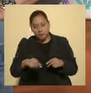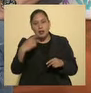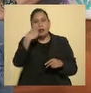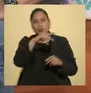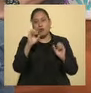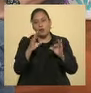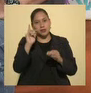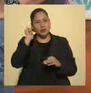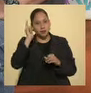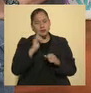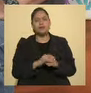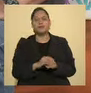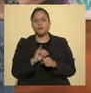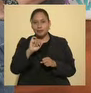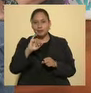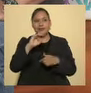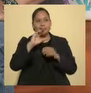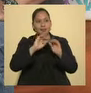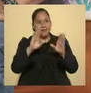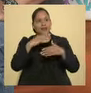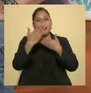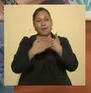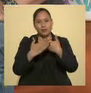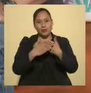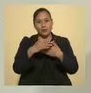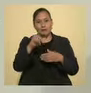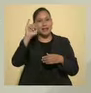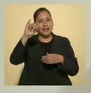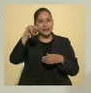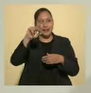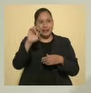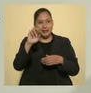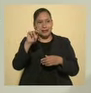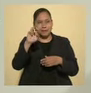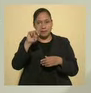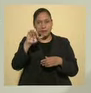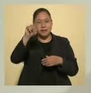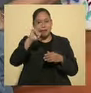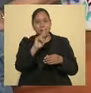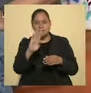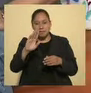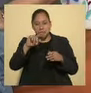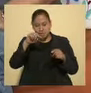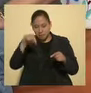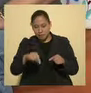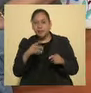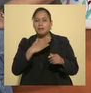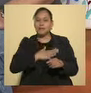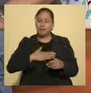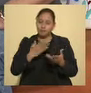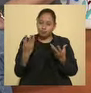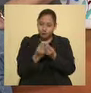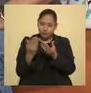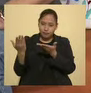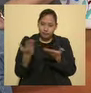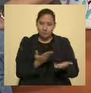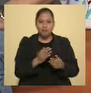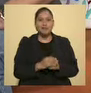oficinas. Por supuesto, la próxima entrevista la hacemos en el Indepedia en planta baja. Ya vas. Y un placer que hayas estado con nosotros